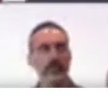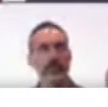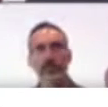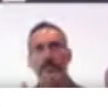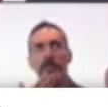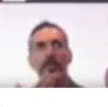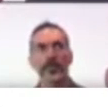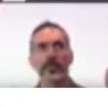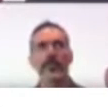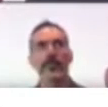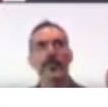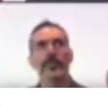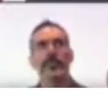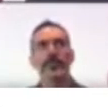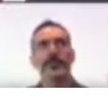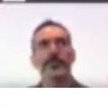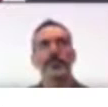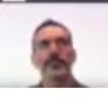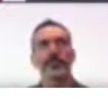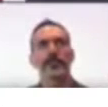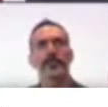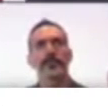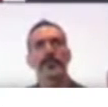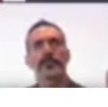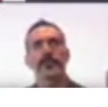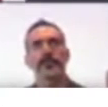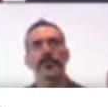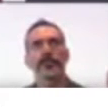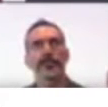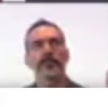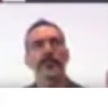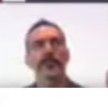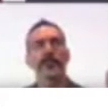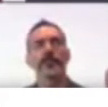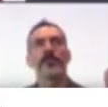Puebla no tiene bomberos. Los bomberos son del estado.